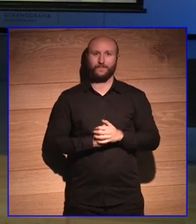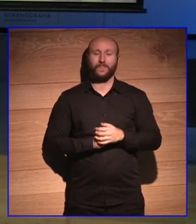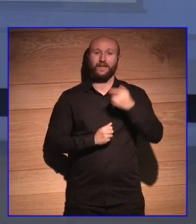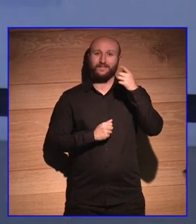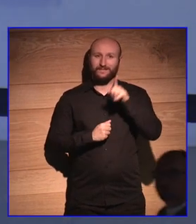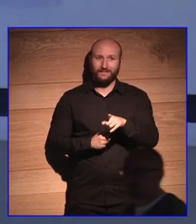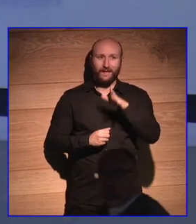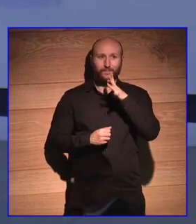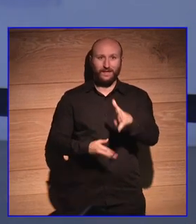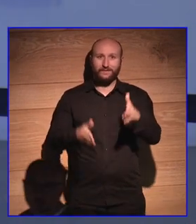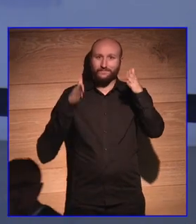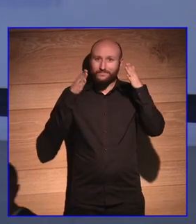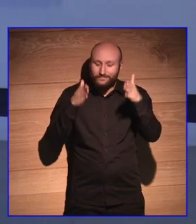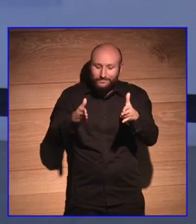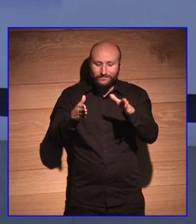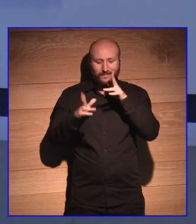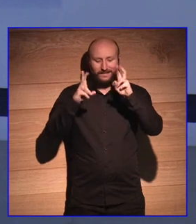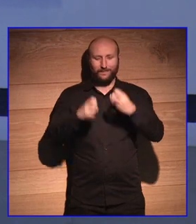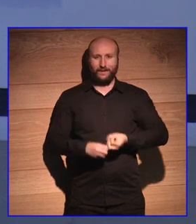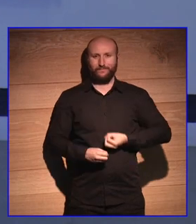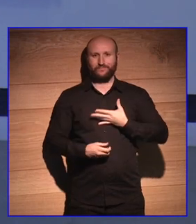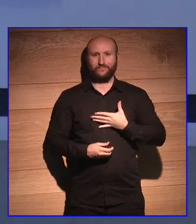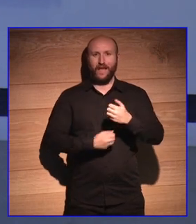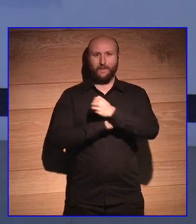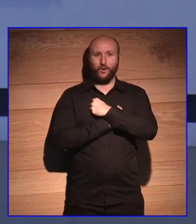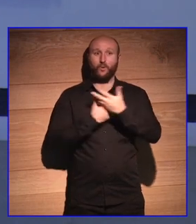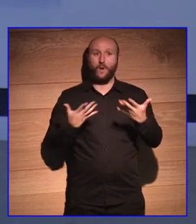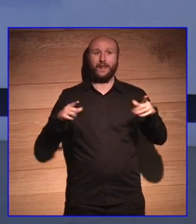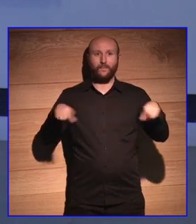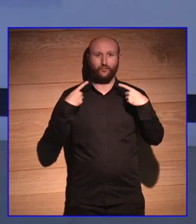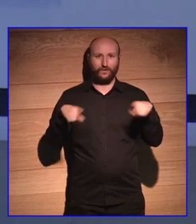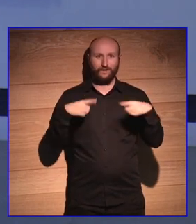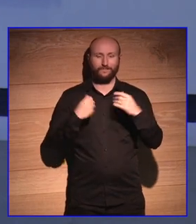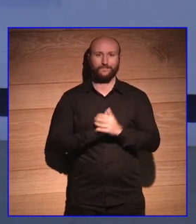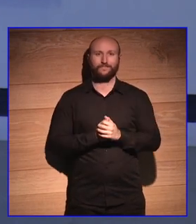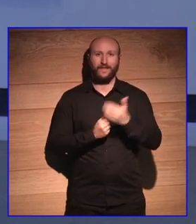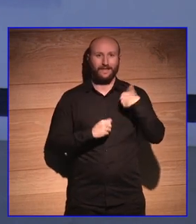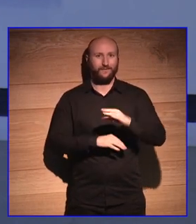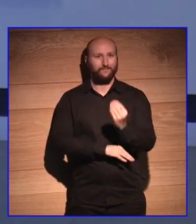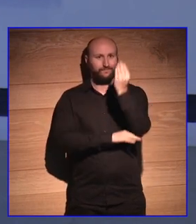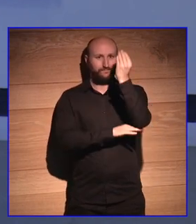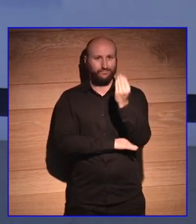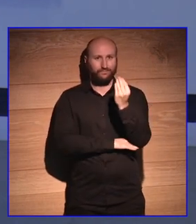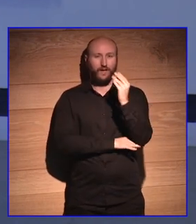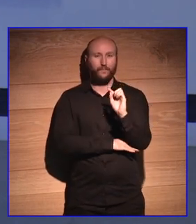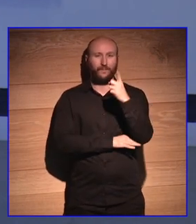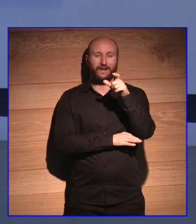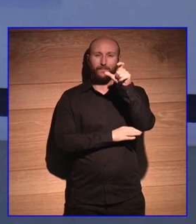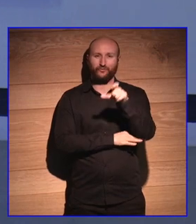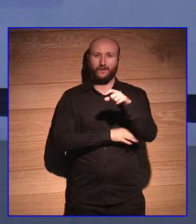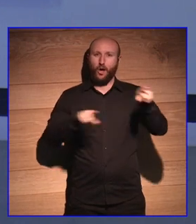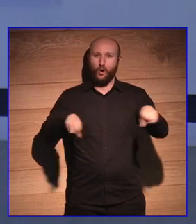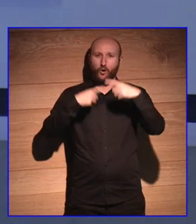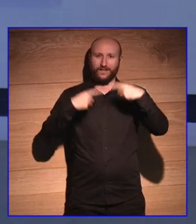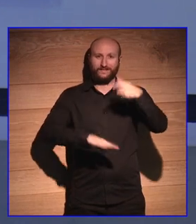aquello que quería y que amaba que era la música bueno nos hemos encontrado con la figura de la primera directora de orquesta de este país de la